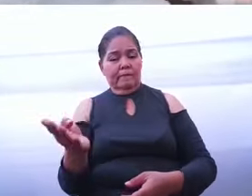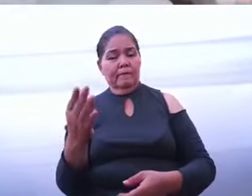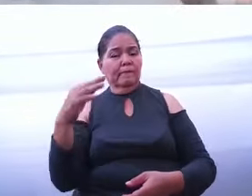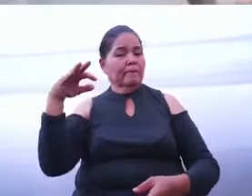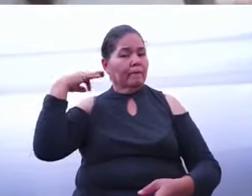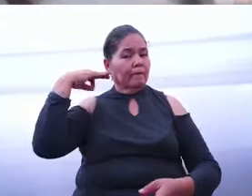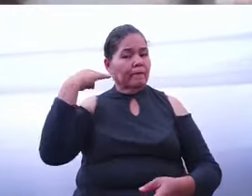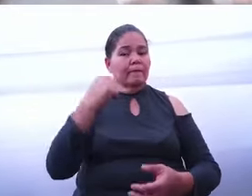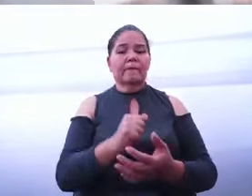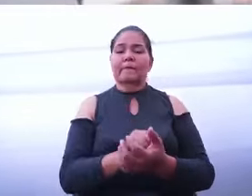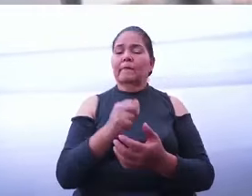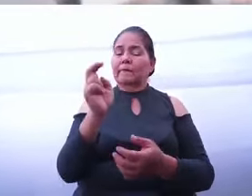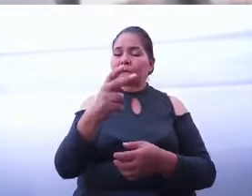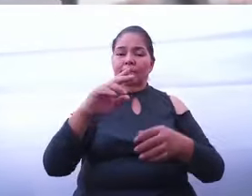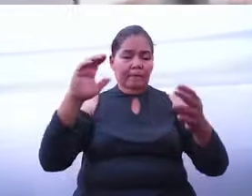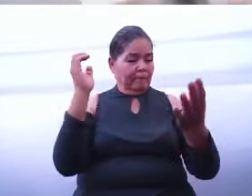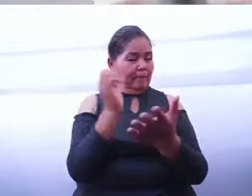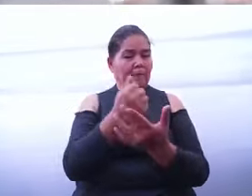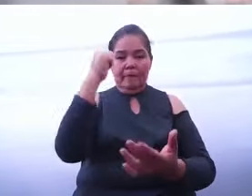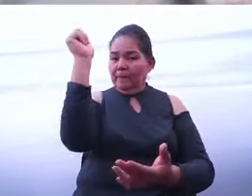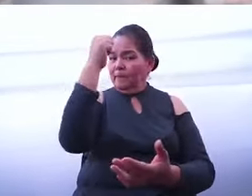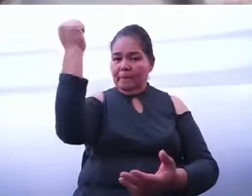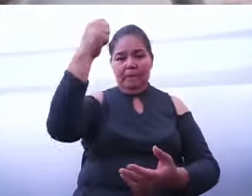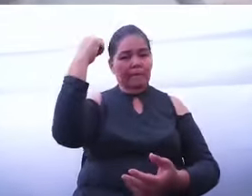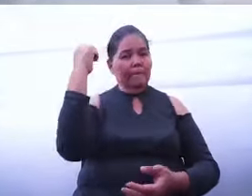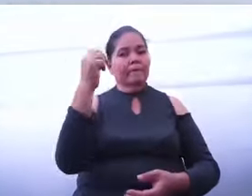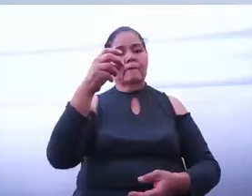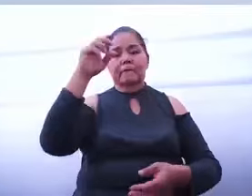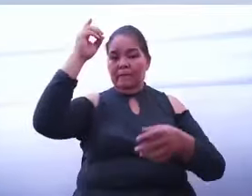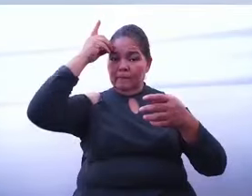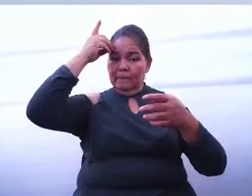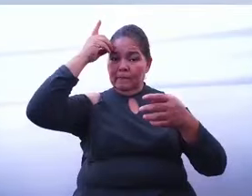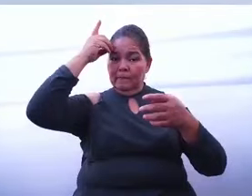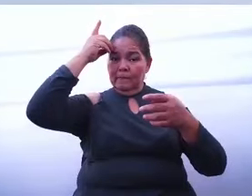de mucho éxito para este ayuntamiento. Muchísimas gracias también.